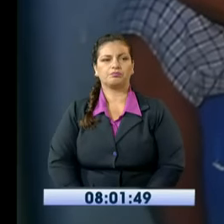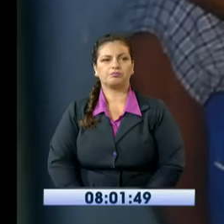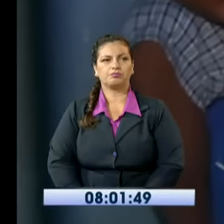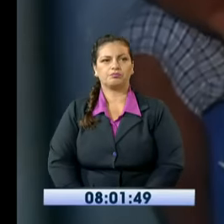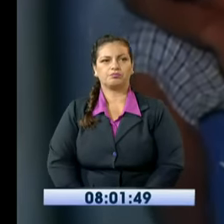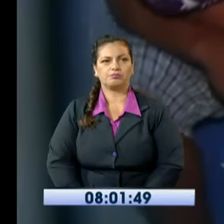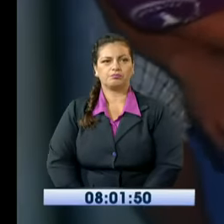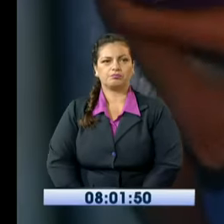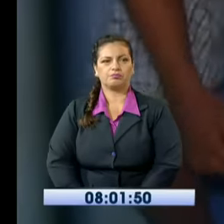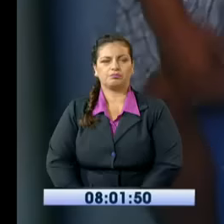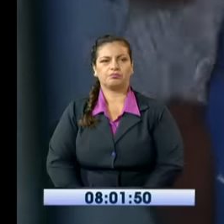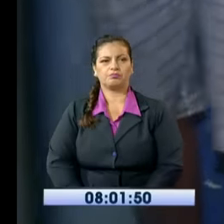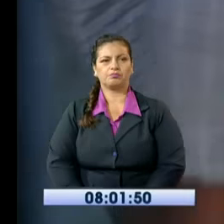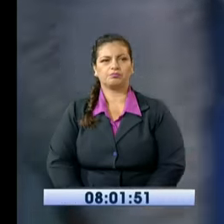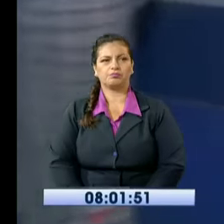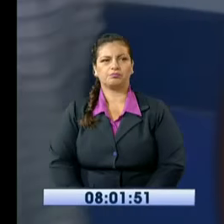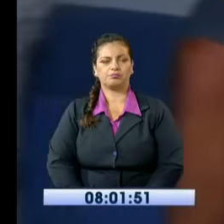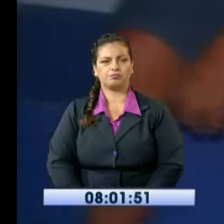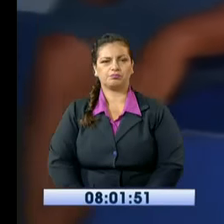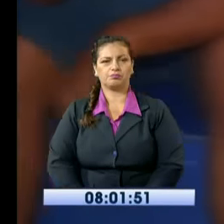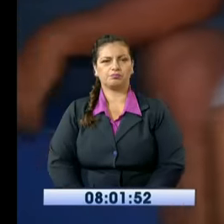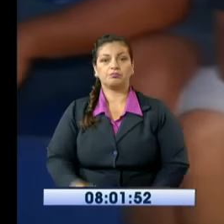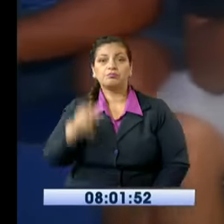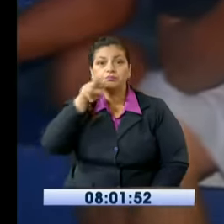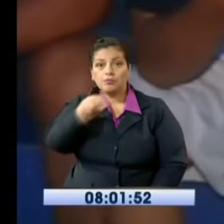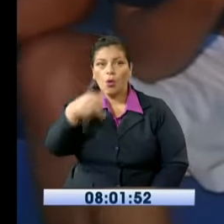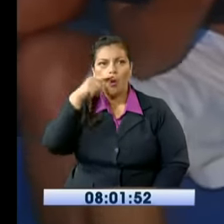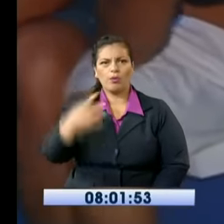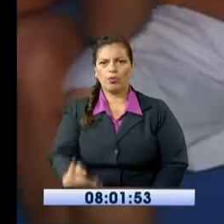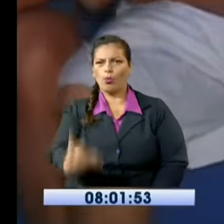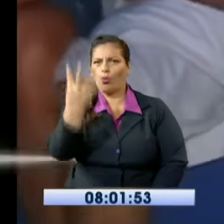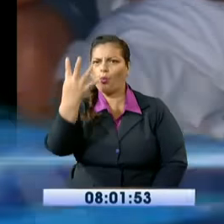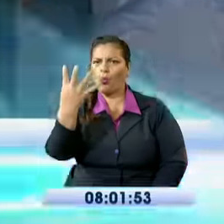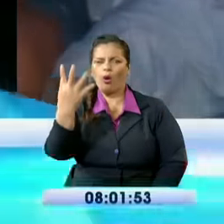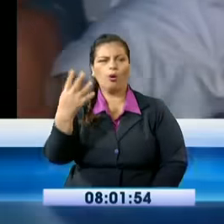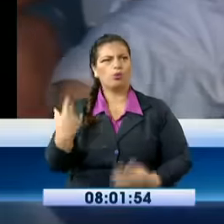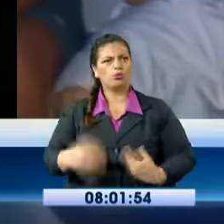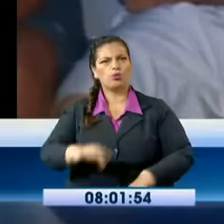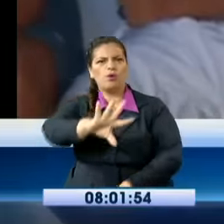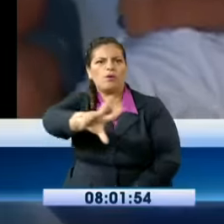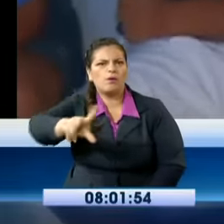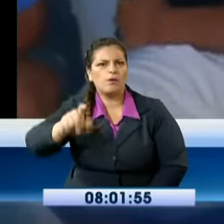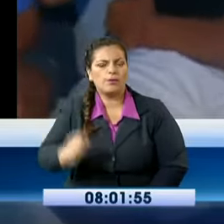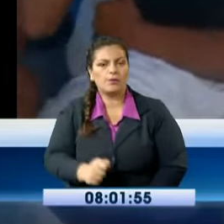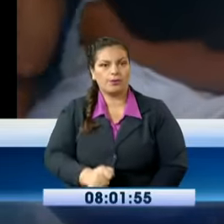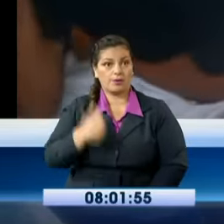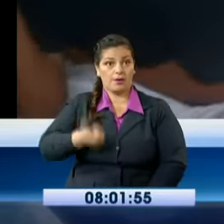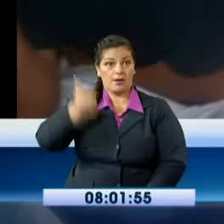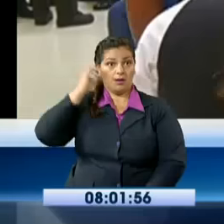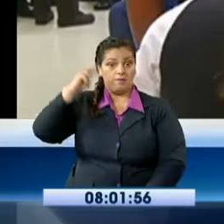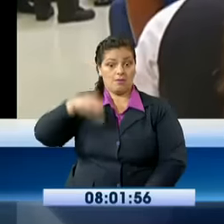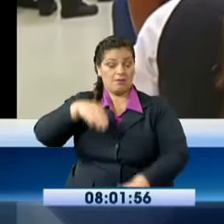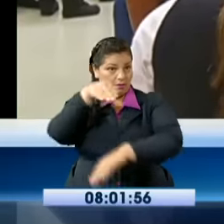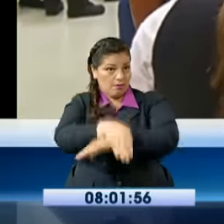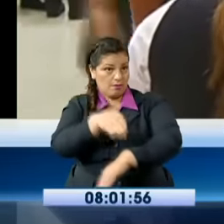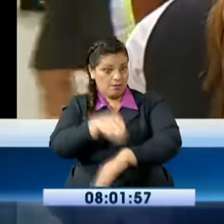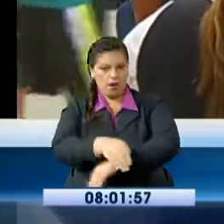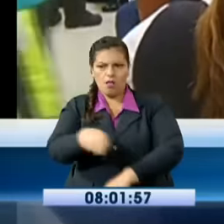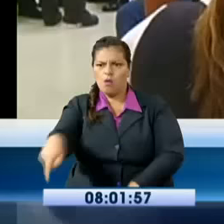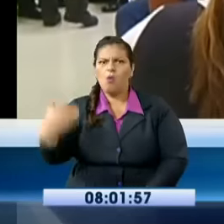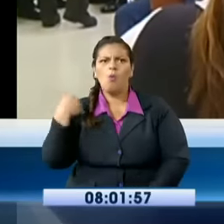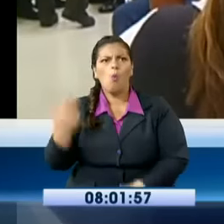Con el guante encima, así terminaron estos 4 sujetos que la tarde de este martes asaltaron con pistola en mano a 2